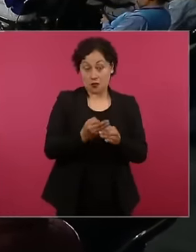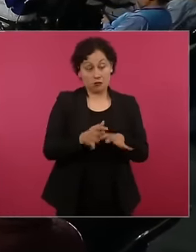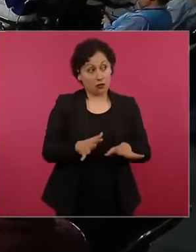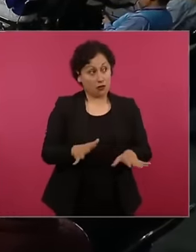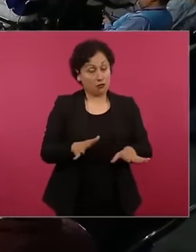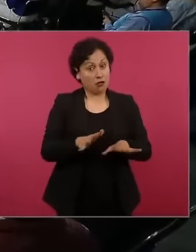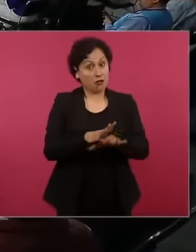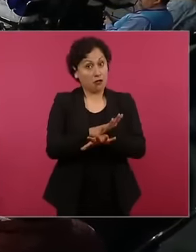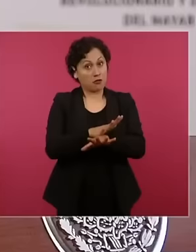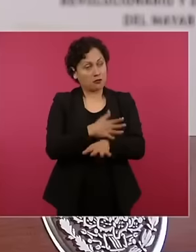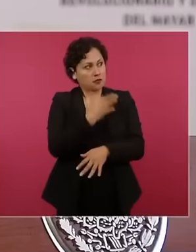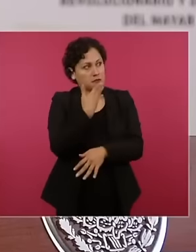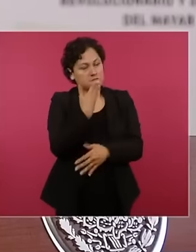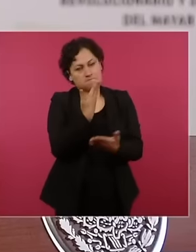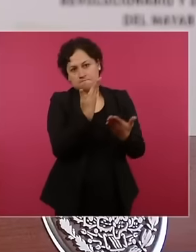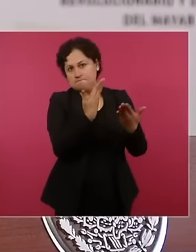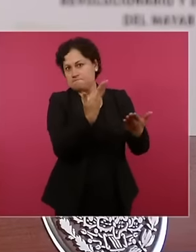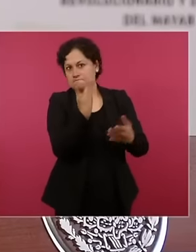Ojalá y esto siga